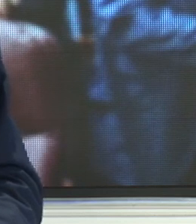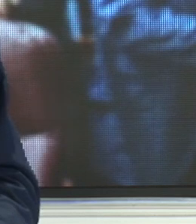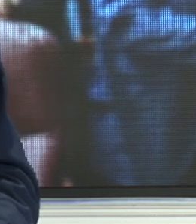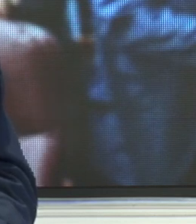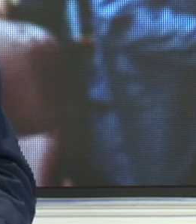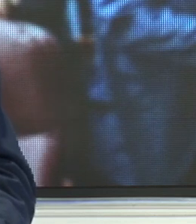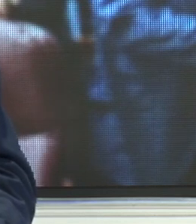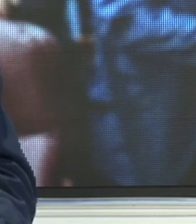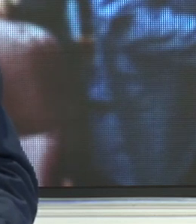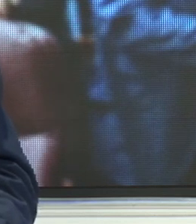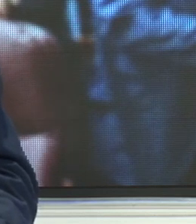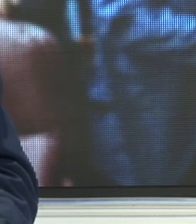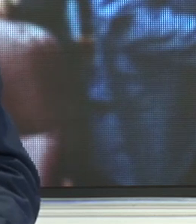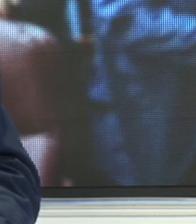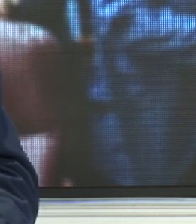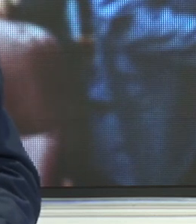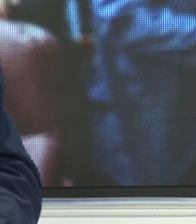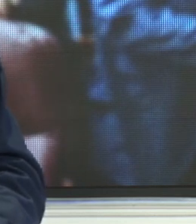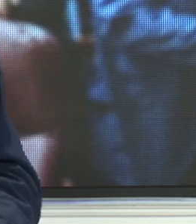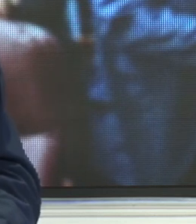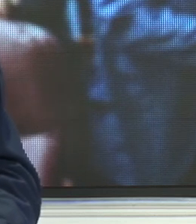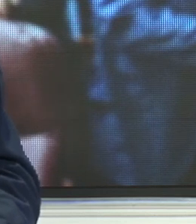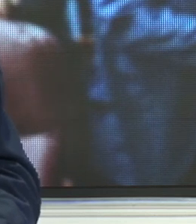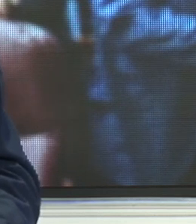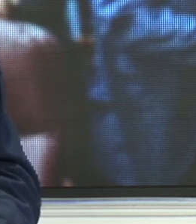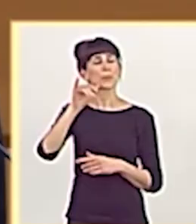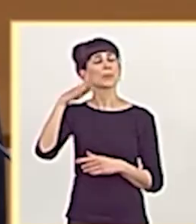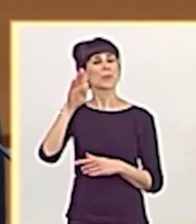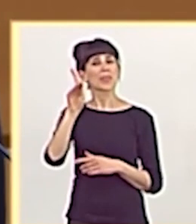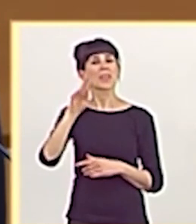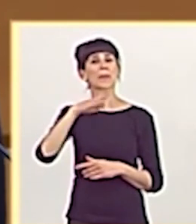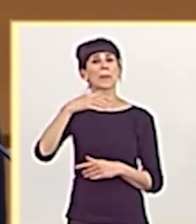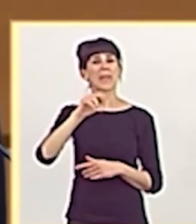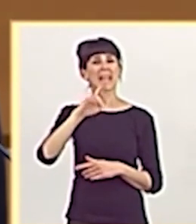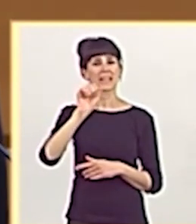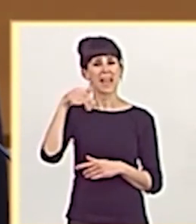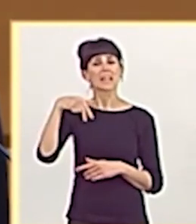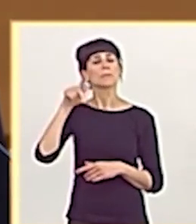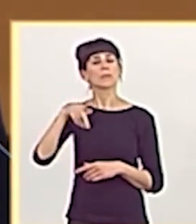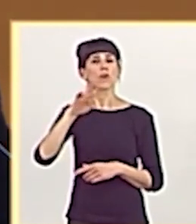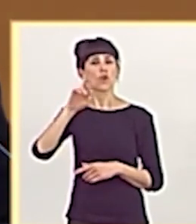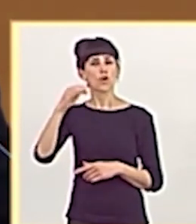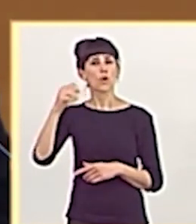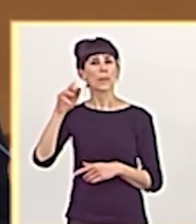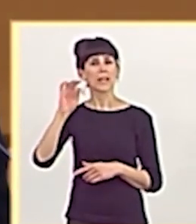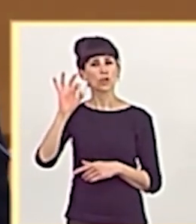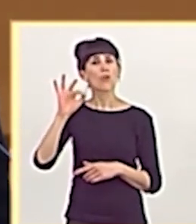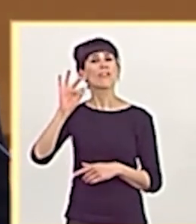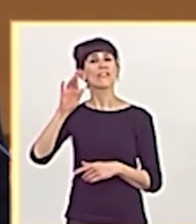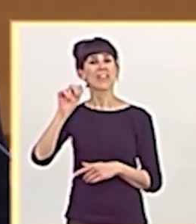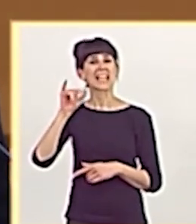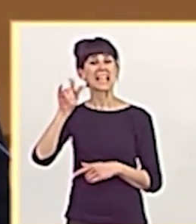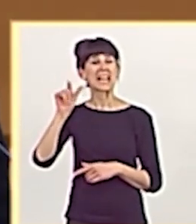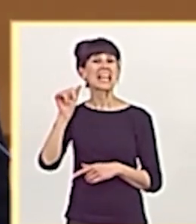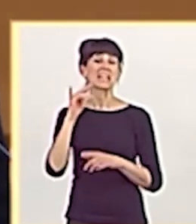demostrando que si una determinada votación no resulta de su agrado, pues, van y la cambian. Es lo que ha ocurrido en el Senado, que aprobó